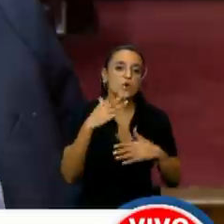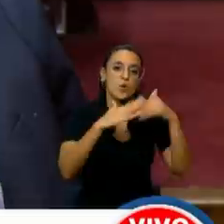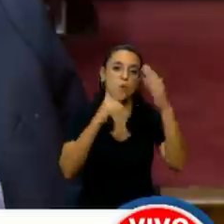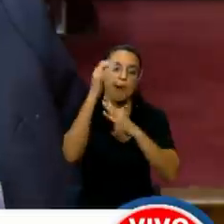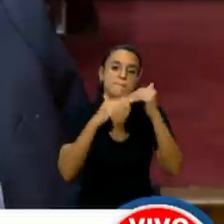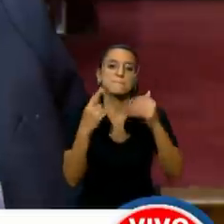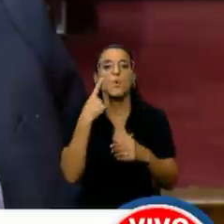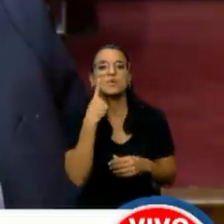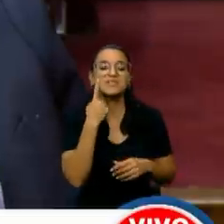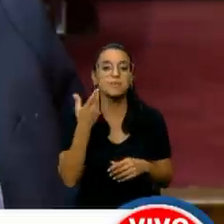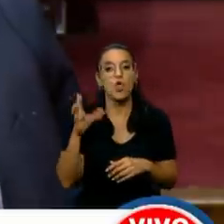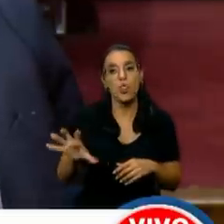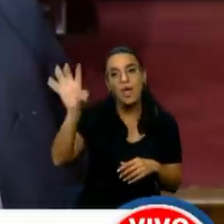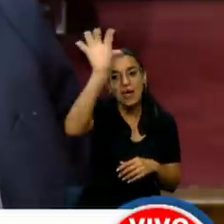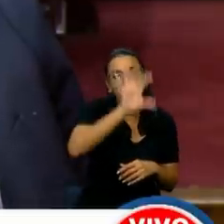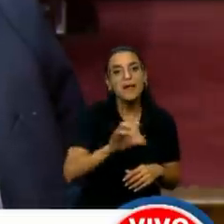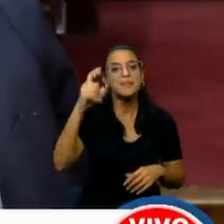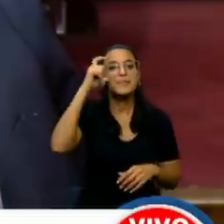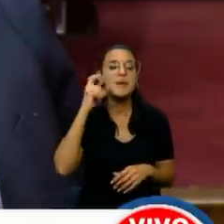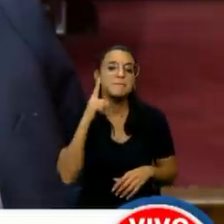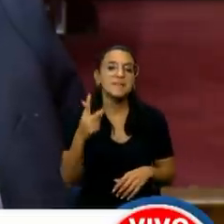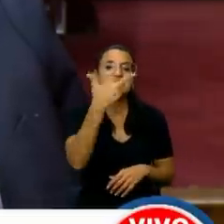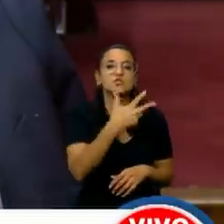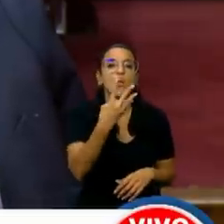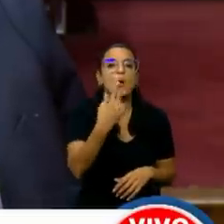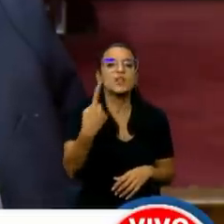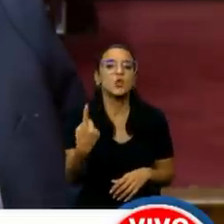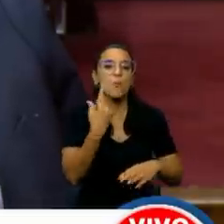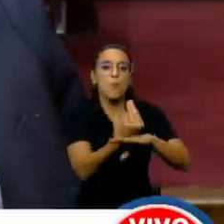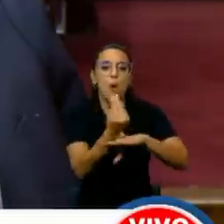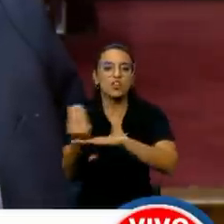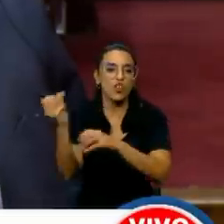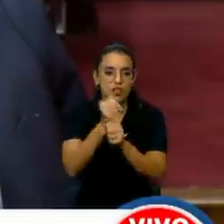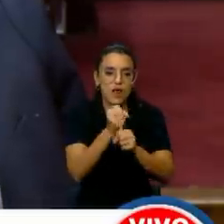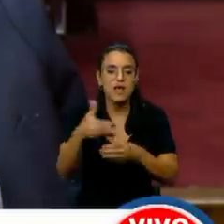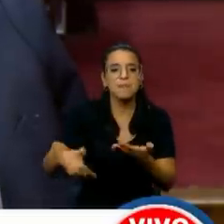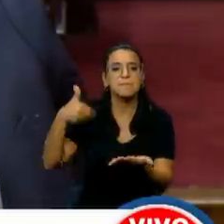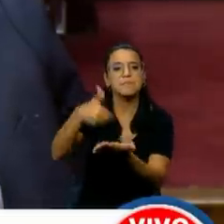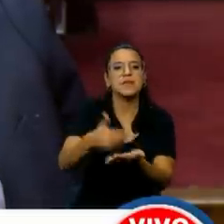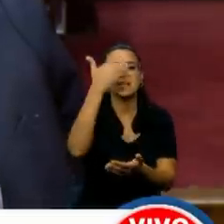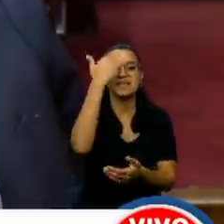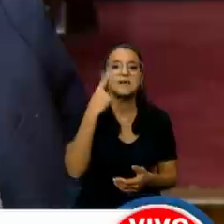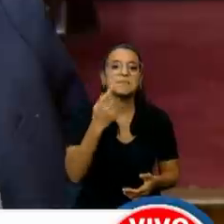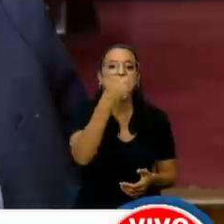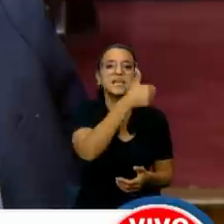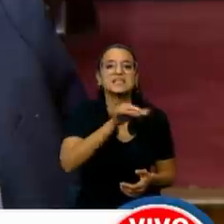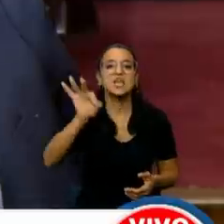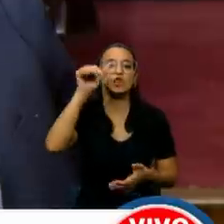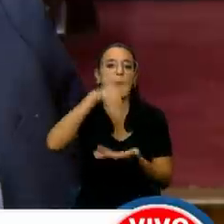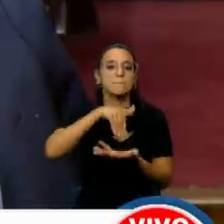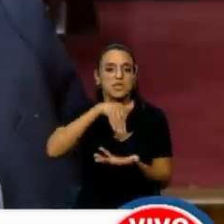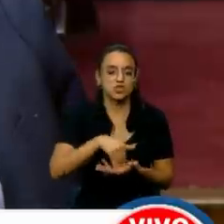municipios de todo el país que generarán 10 mil 341 puestos de trabajo con una inversión de 15 mil 600 millones es decir